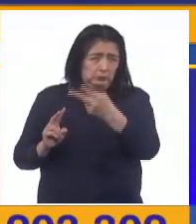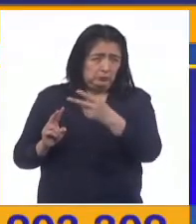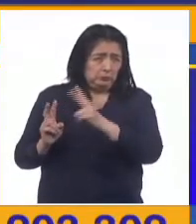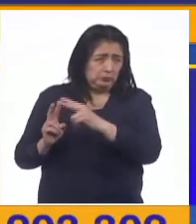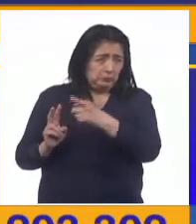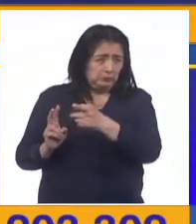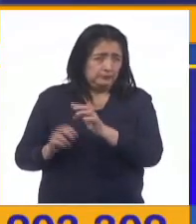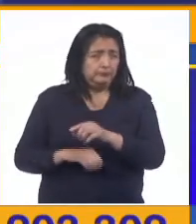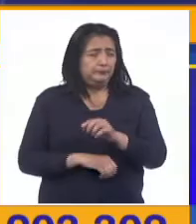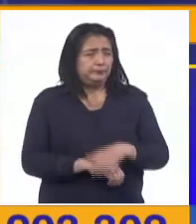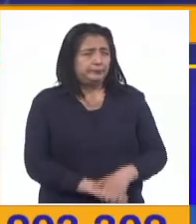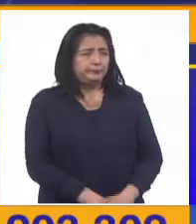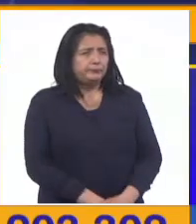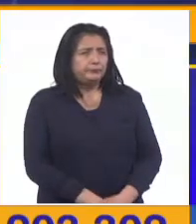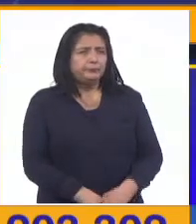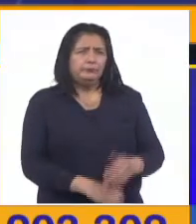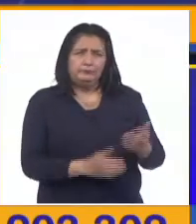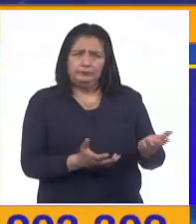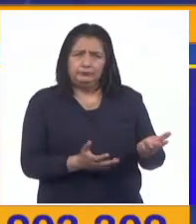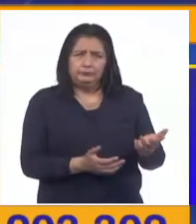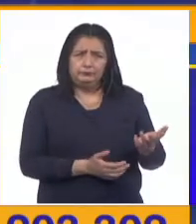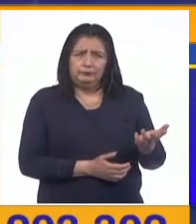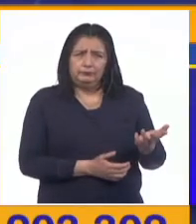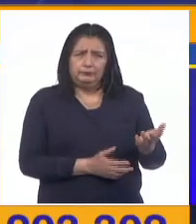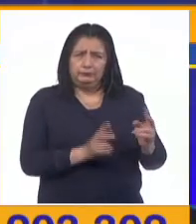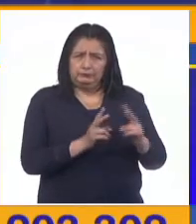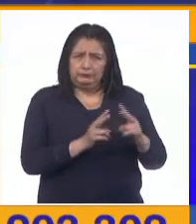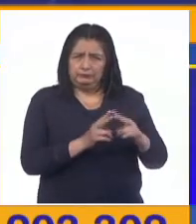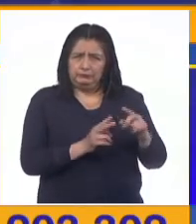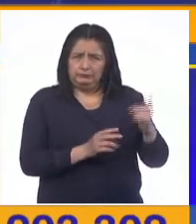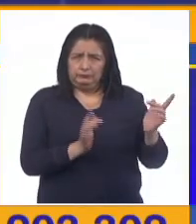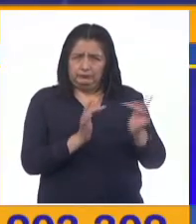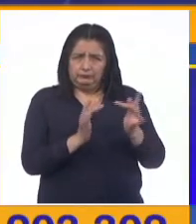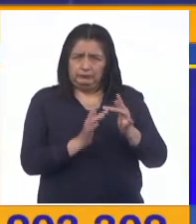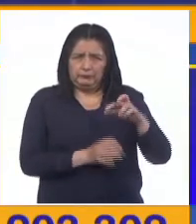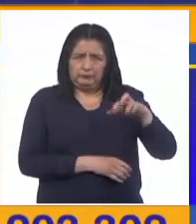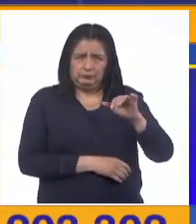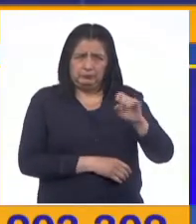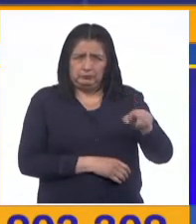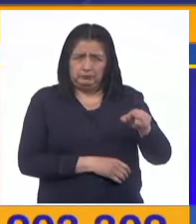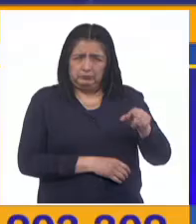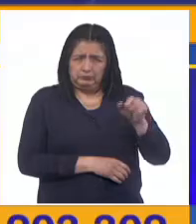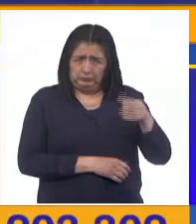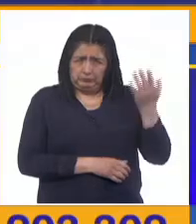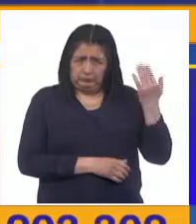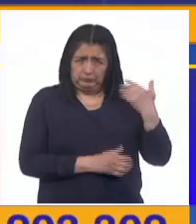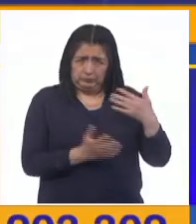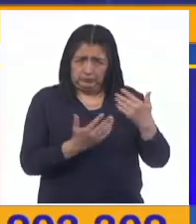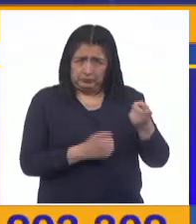concuñada. ¿Y la cuñada estaba en contacto con Pablo Sánchez? ¿Y sabes qué conversamos?